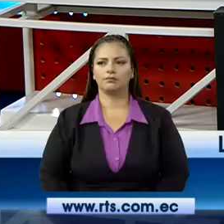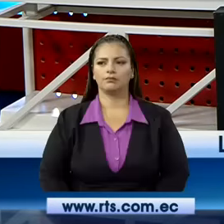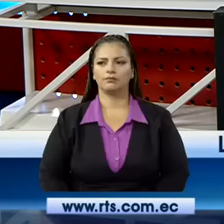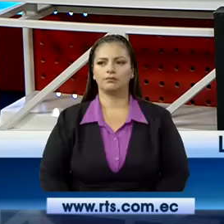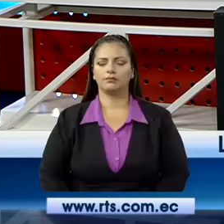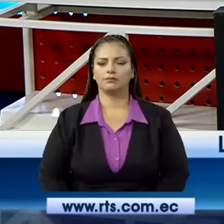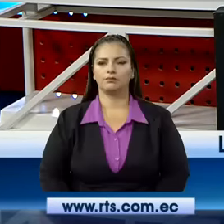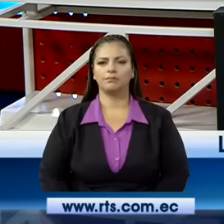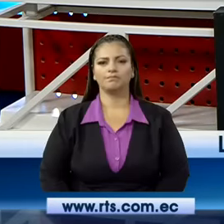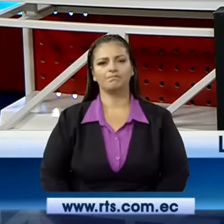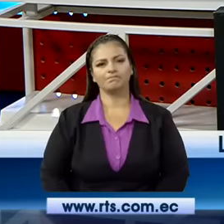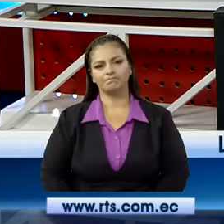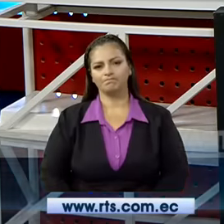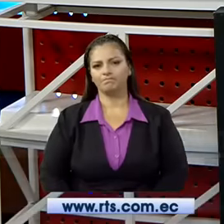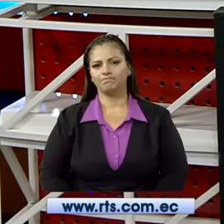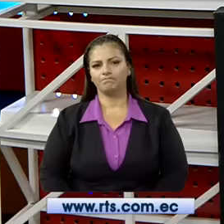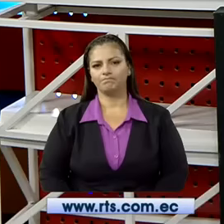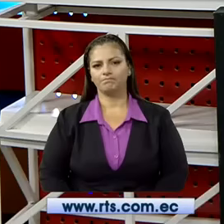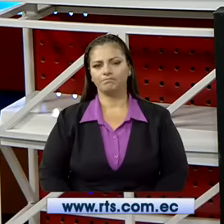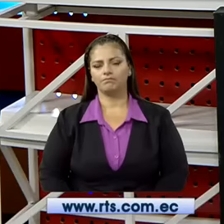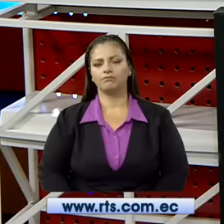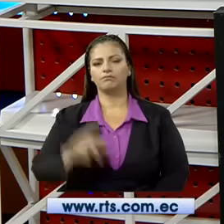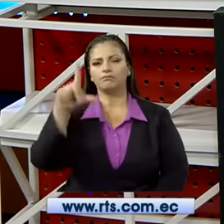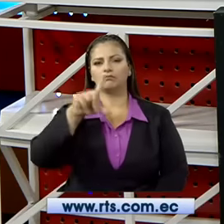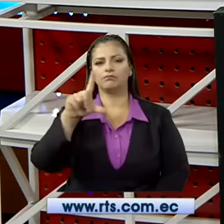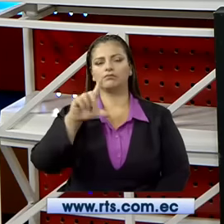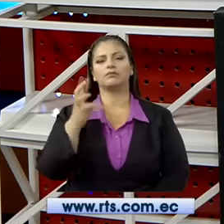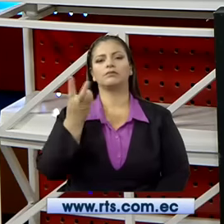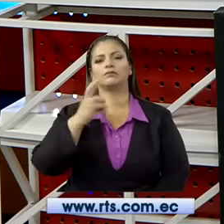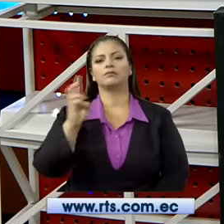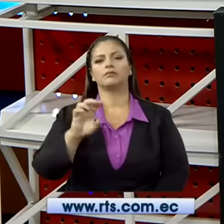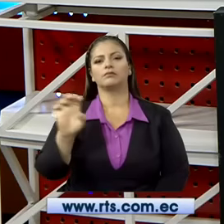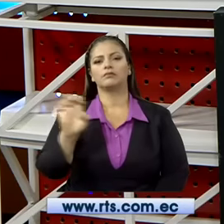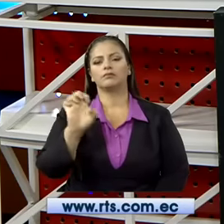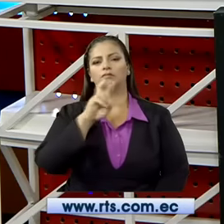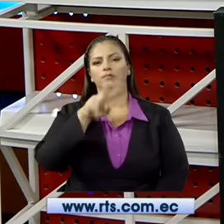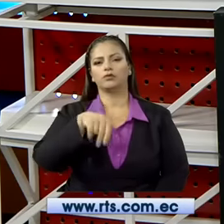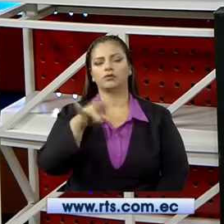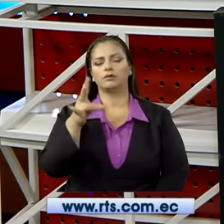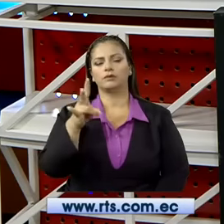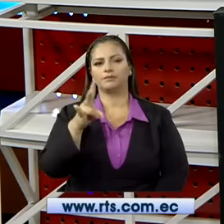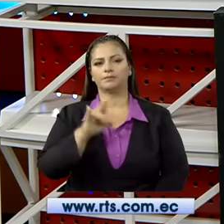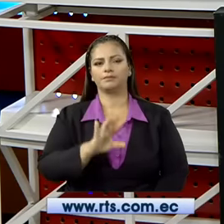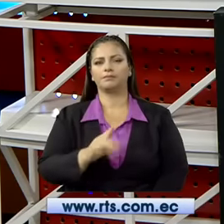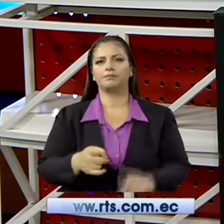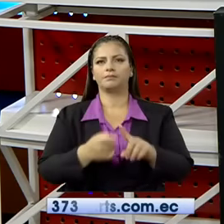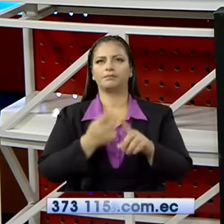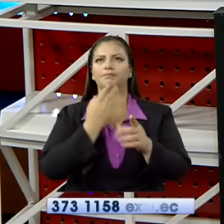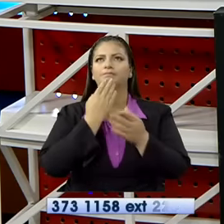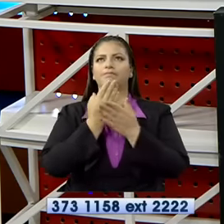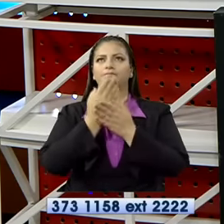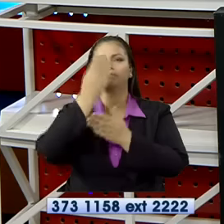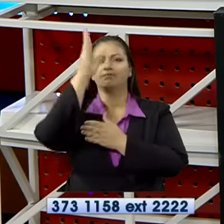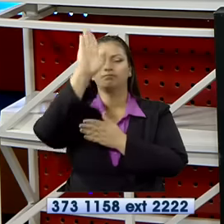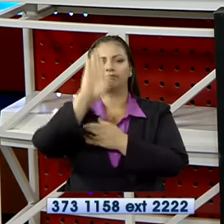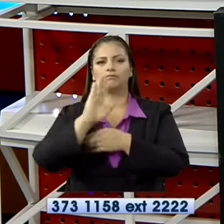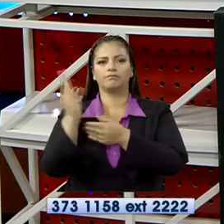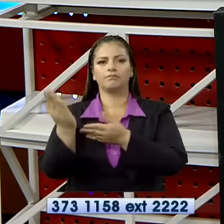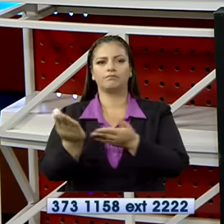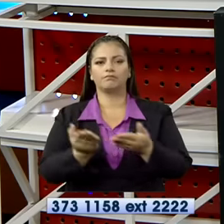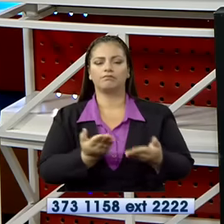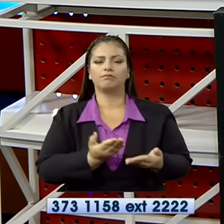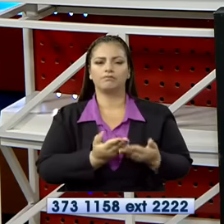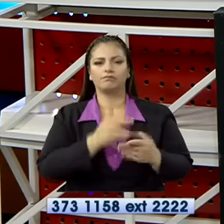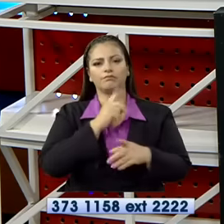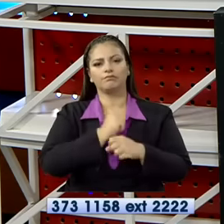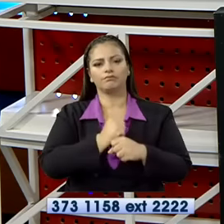verlo en las imágenes muy consternados bueno agradecemos a Dios por la nueva nueva semana de oportunidades que nos